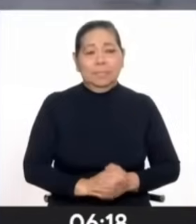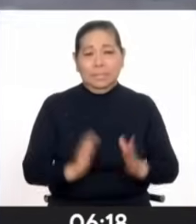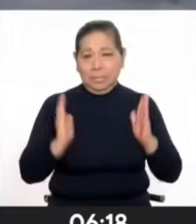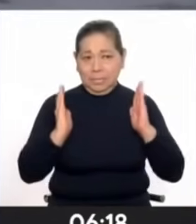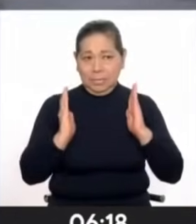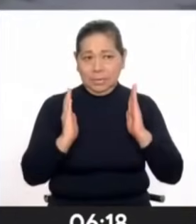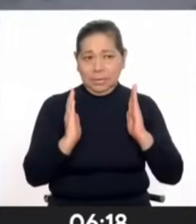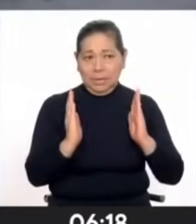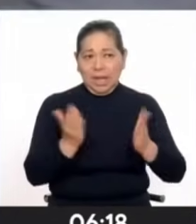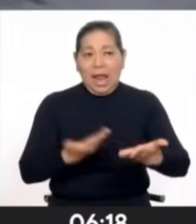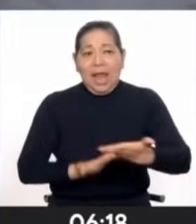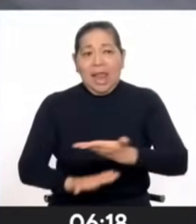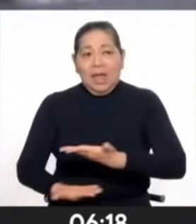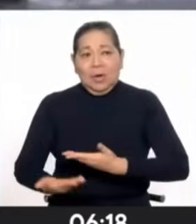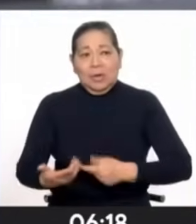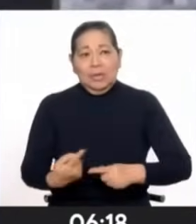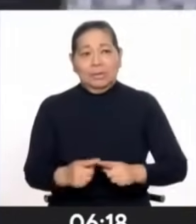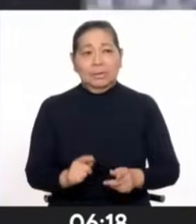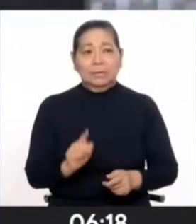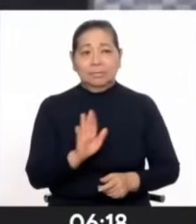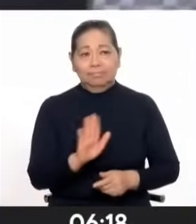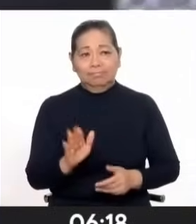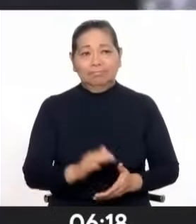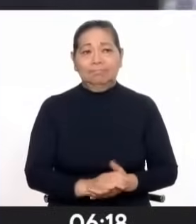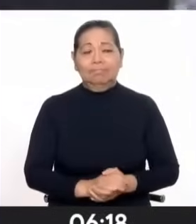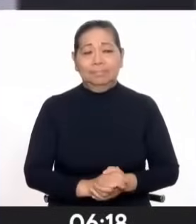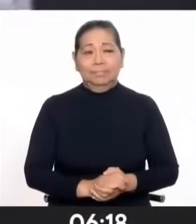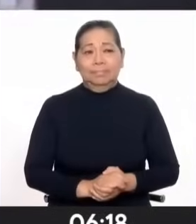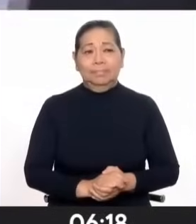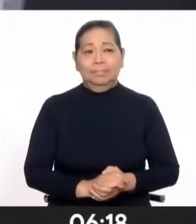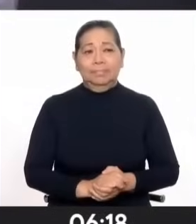era de negocios de lavandería y entre esos negocios